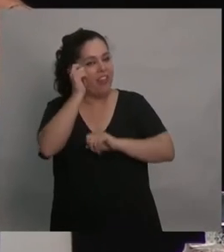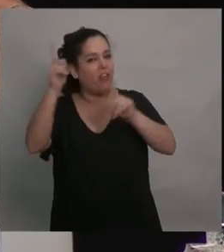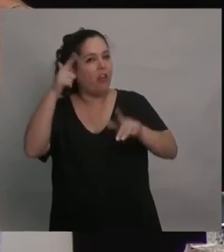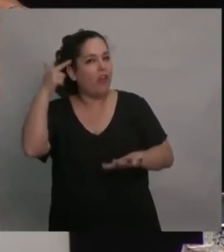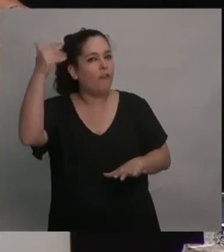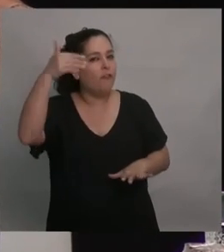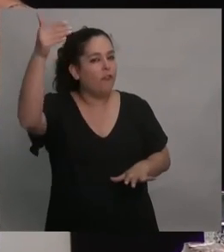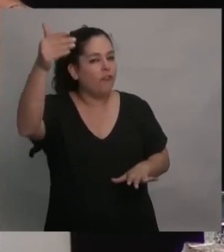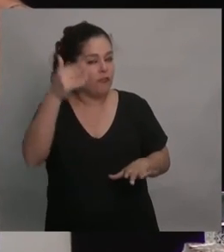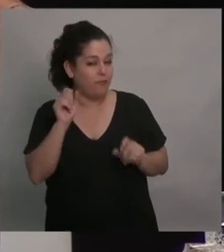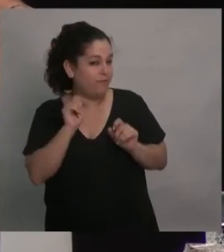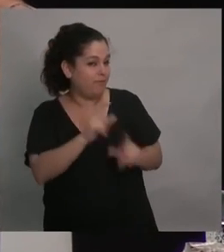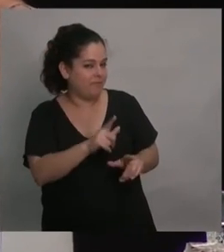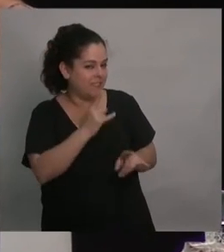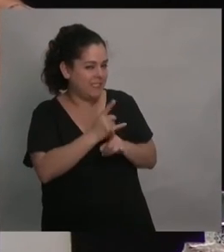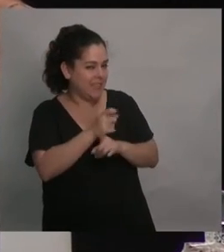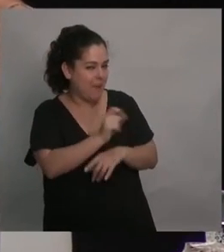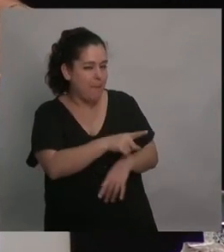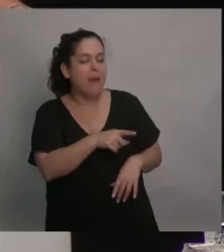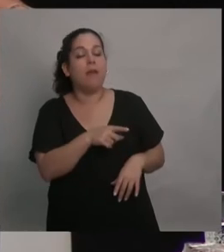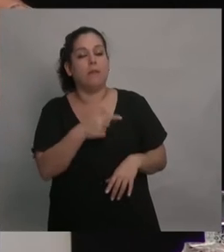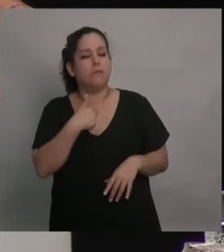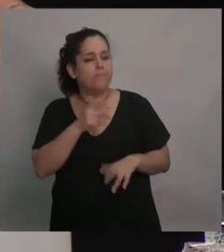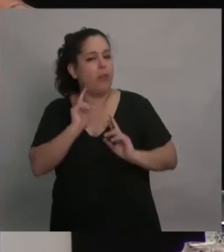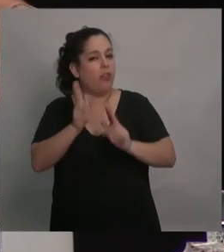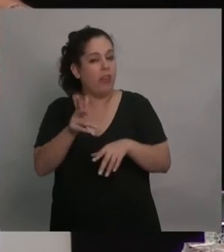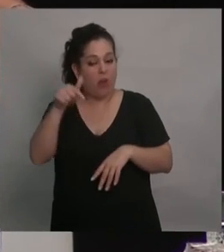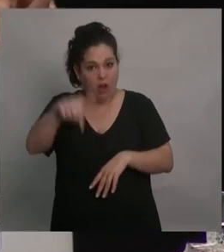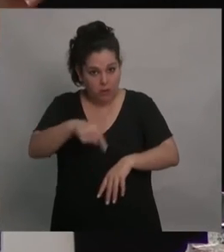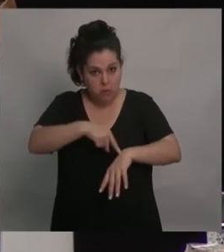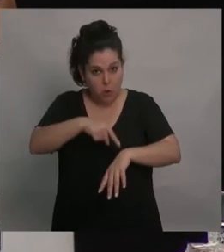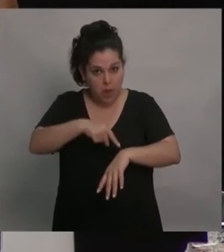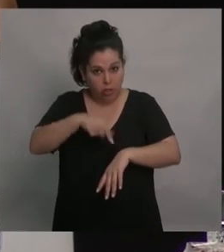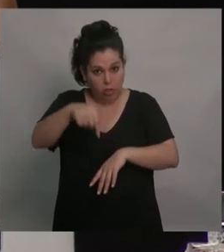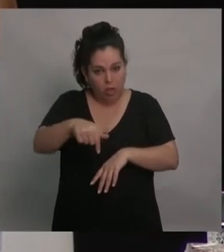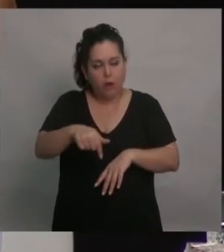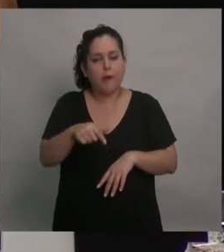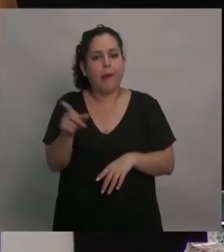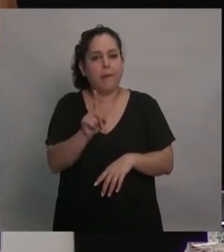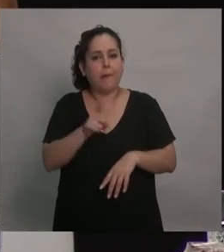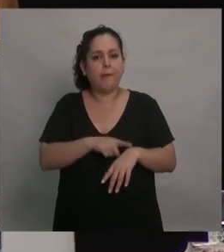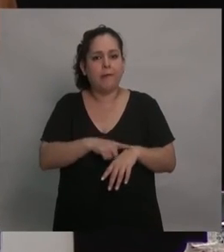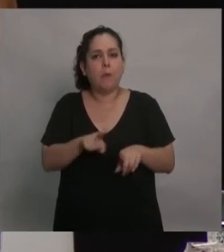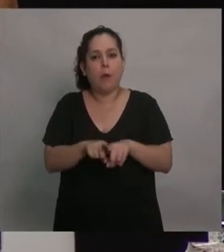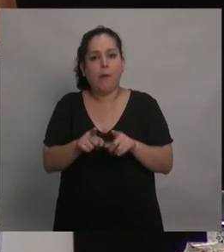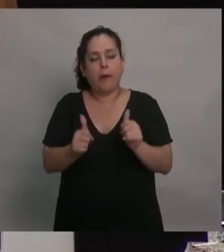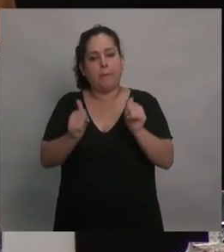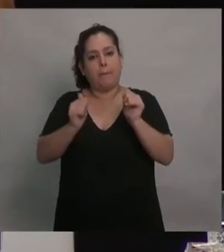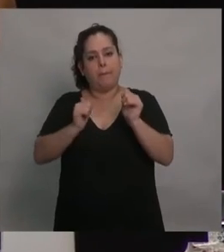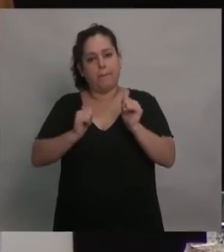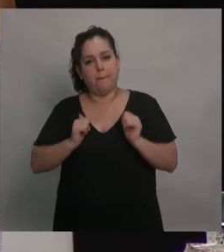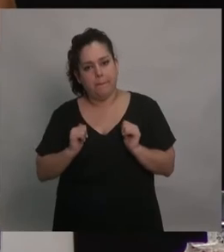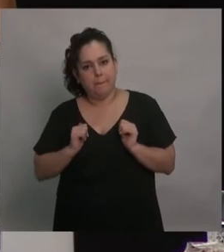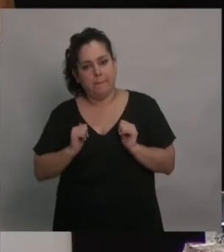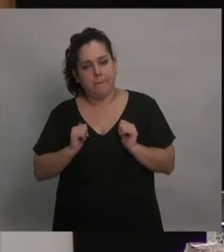caracterizó, también dijo que estos tiempos que corren no son tiempo de acostarse